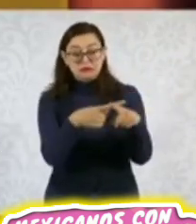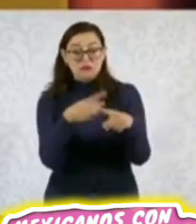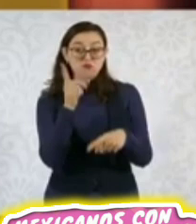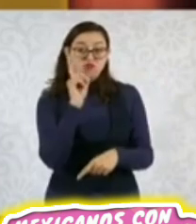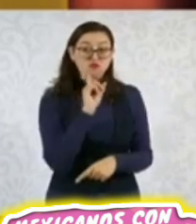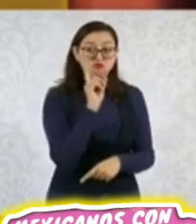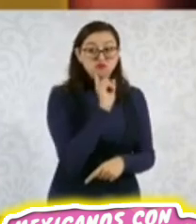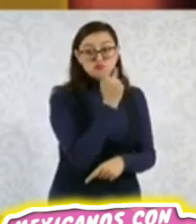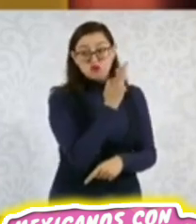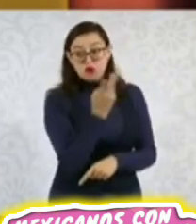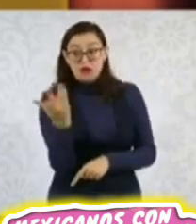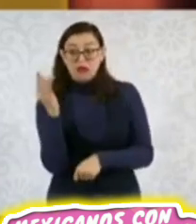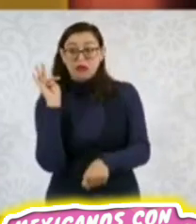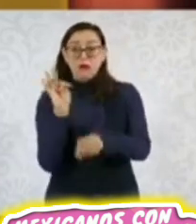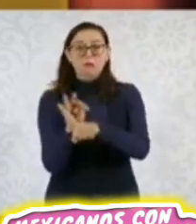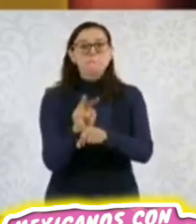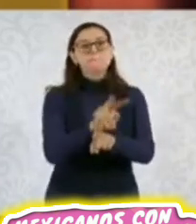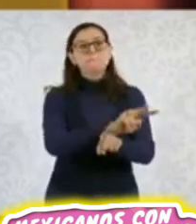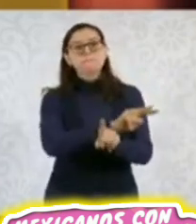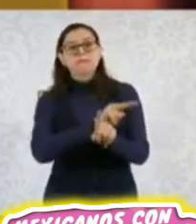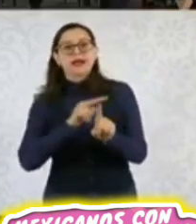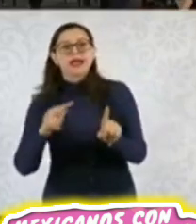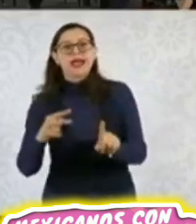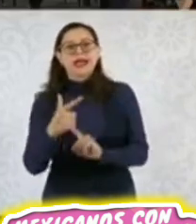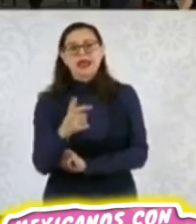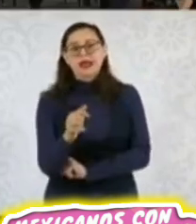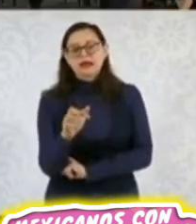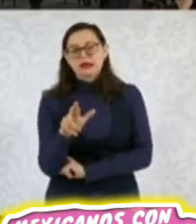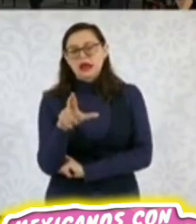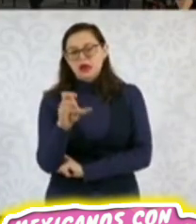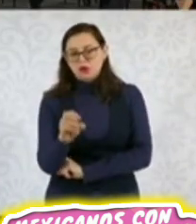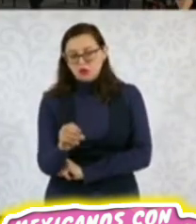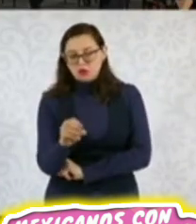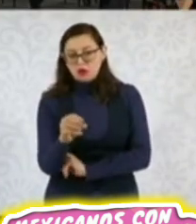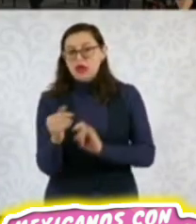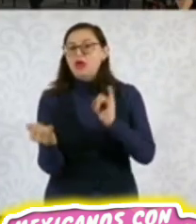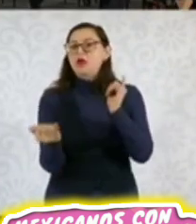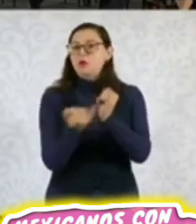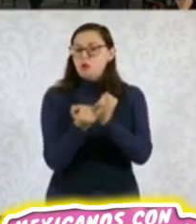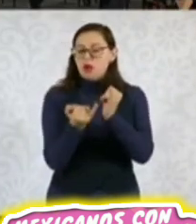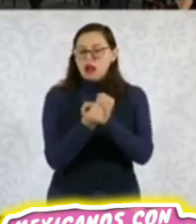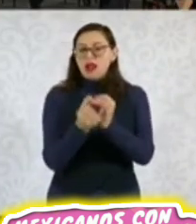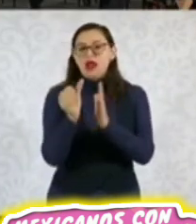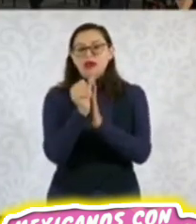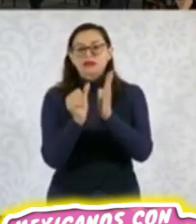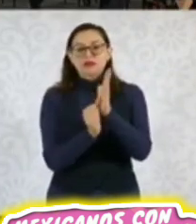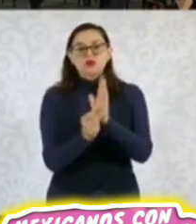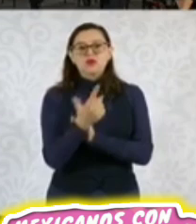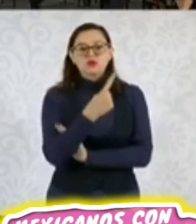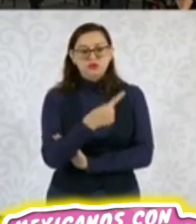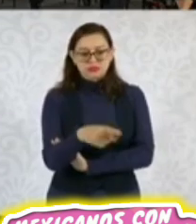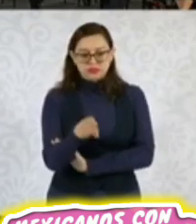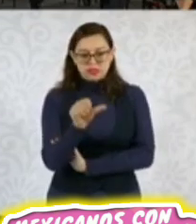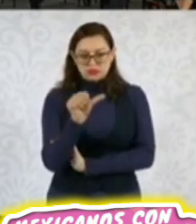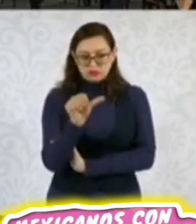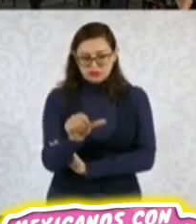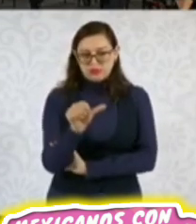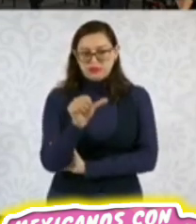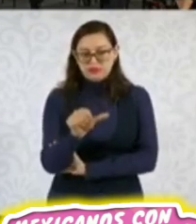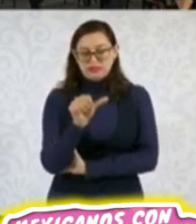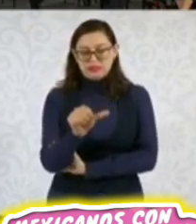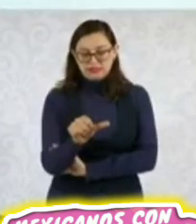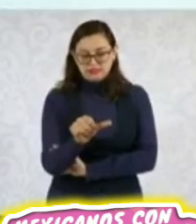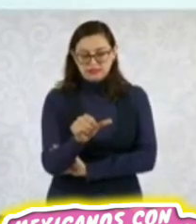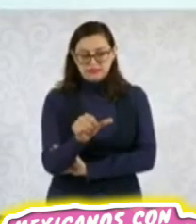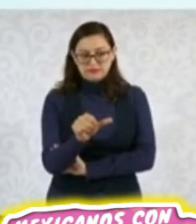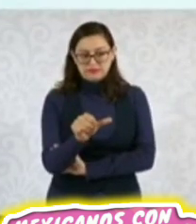género. La misma previsión se establece en el artículo 116 para la Procuración de Justicia.